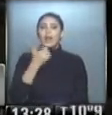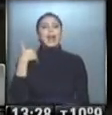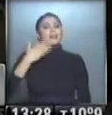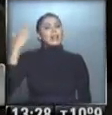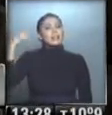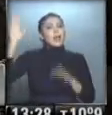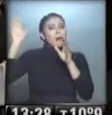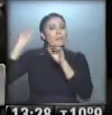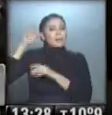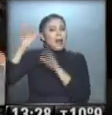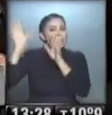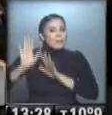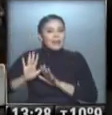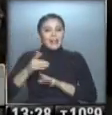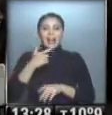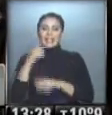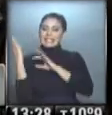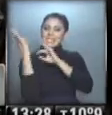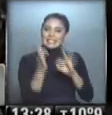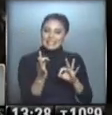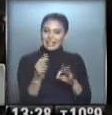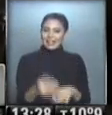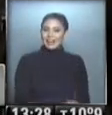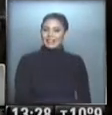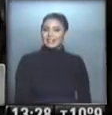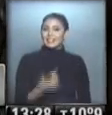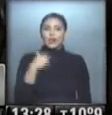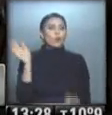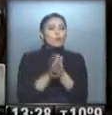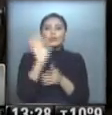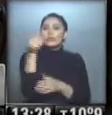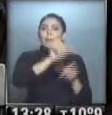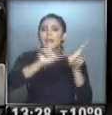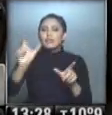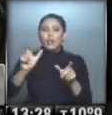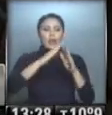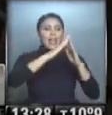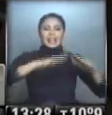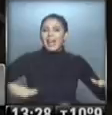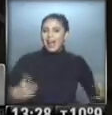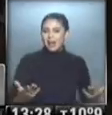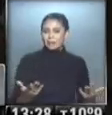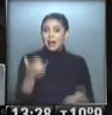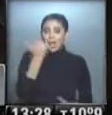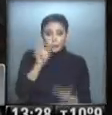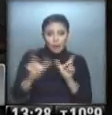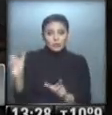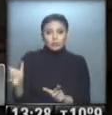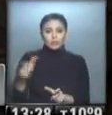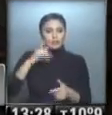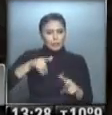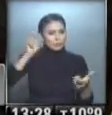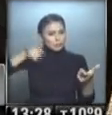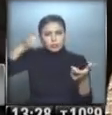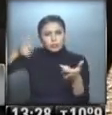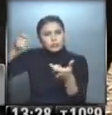veníamos planeando llegar digamos encajar acá con toda la gente la carpa Porque mucha gente muchos documentales